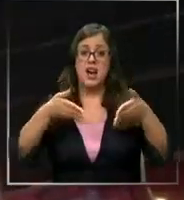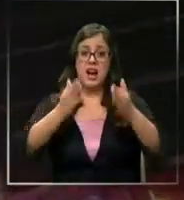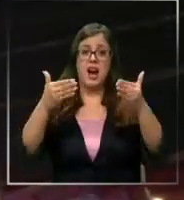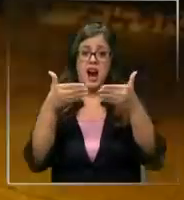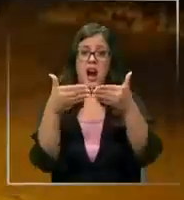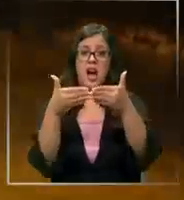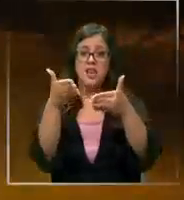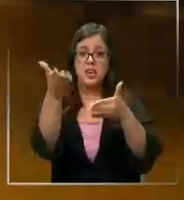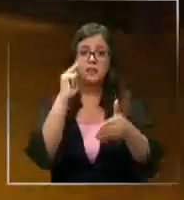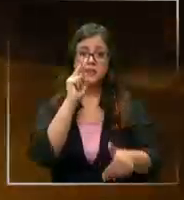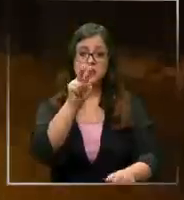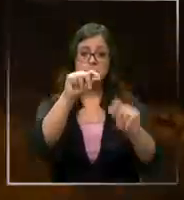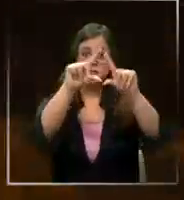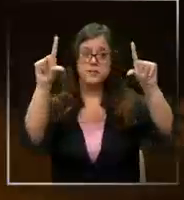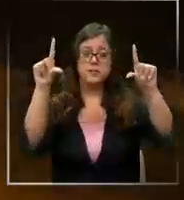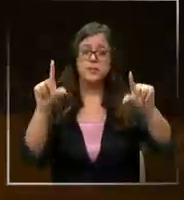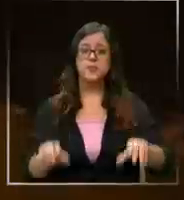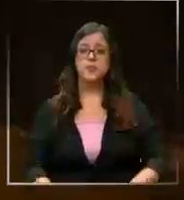Bello.